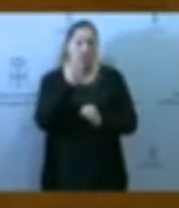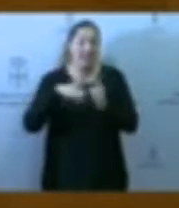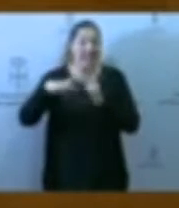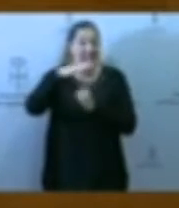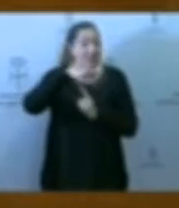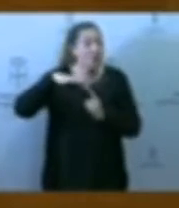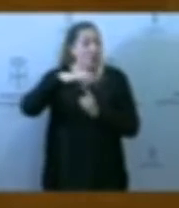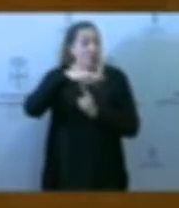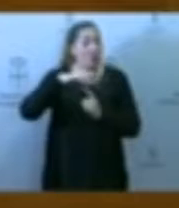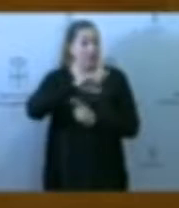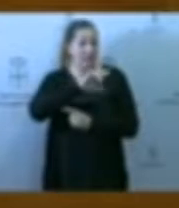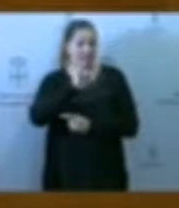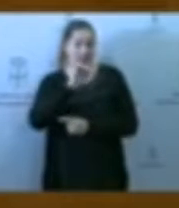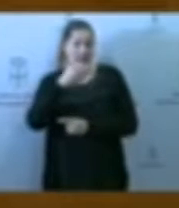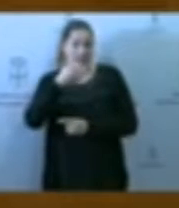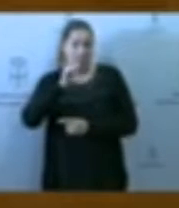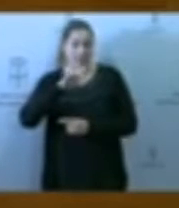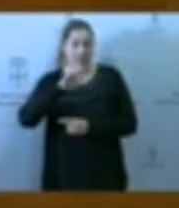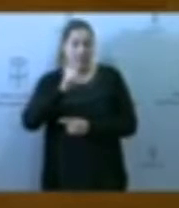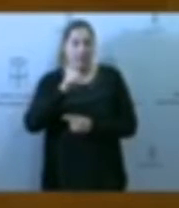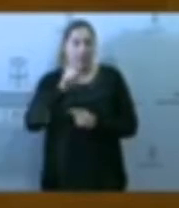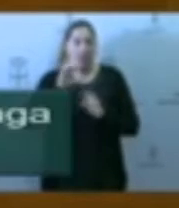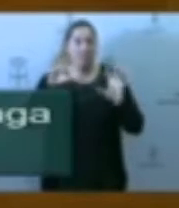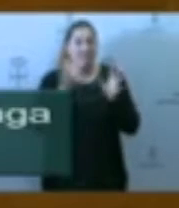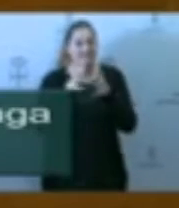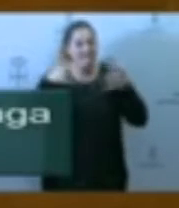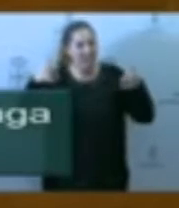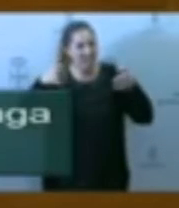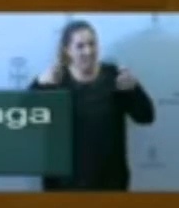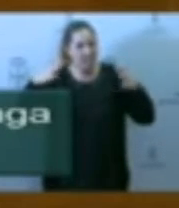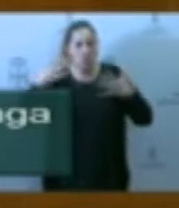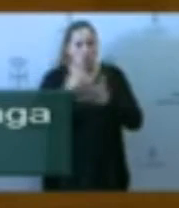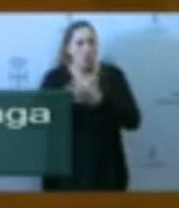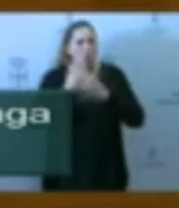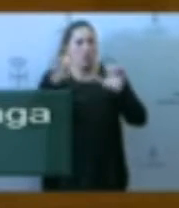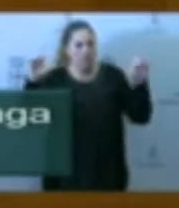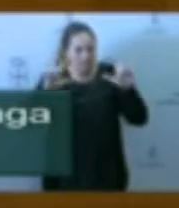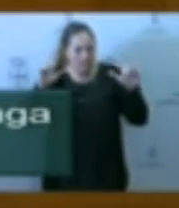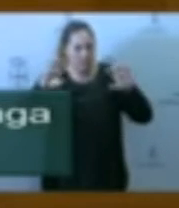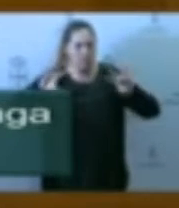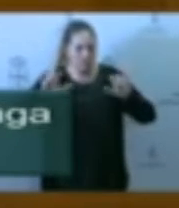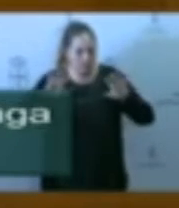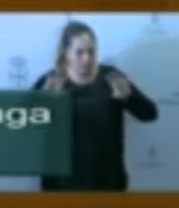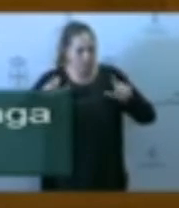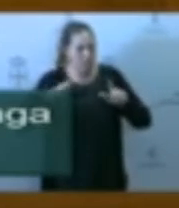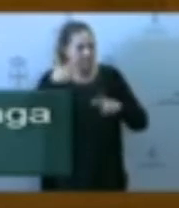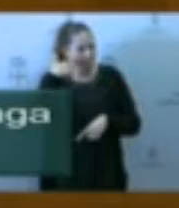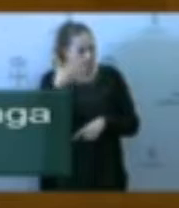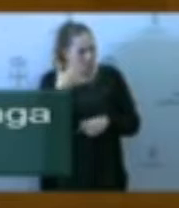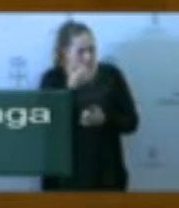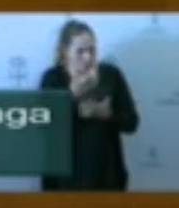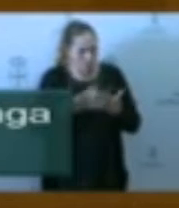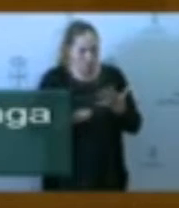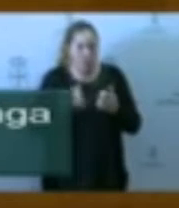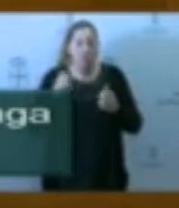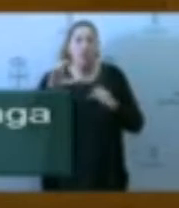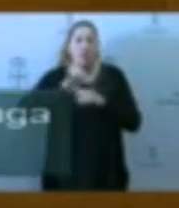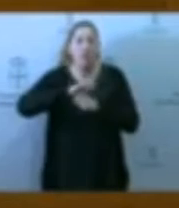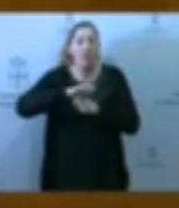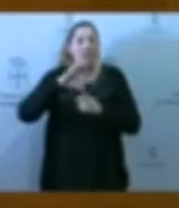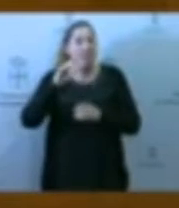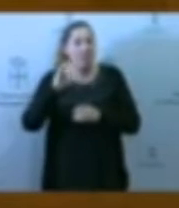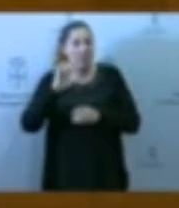una frase recogida por todos los medios y que se ha hecho, todos los medios de comunicación se ha hecho famosa de que el diésel tiene los